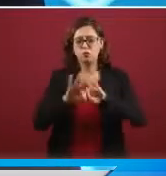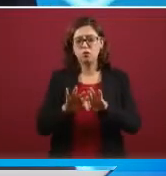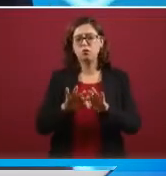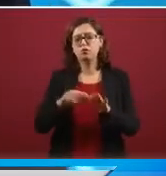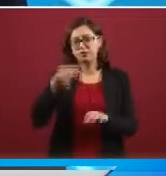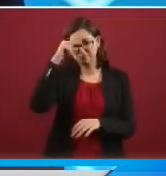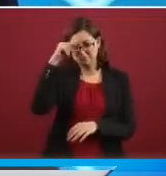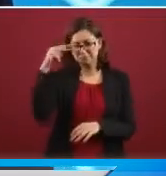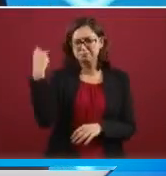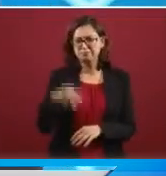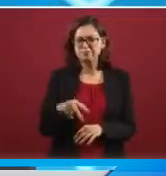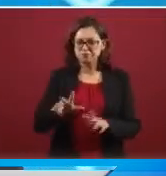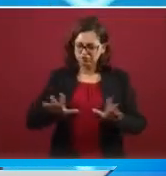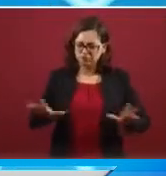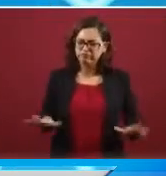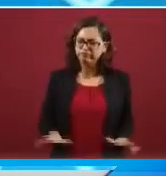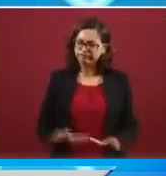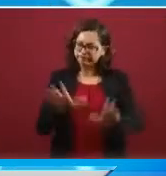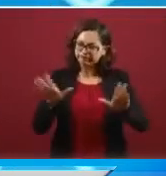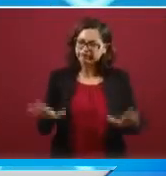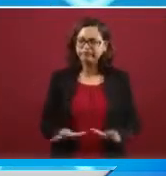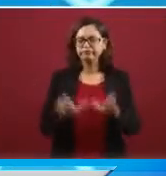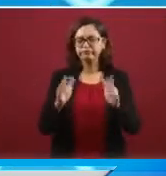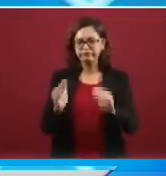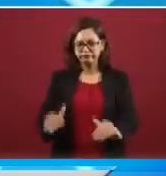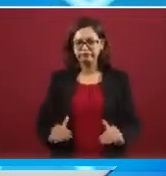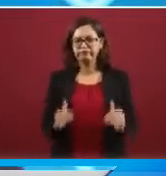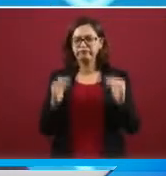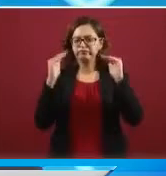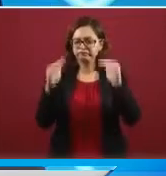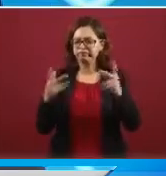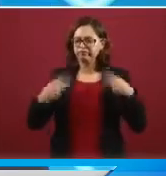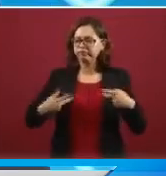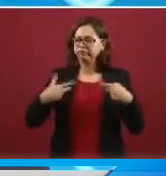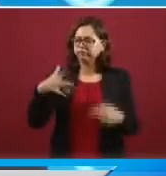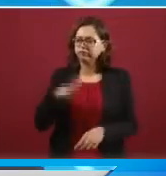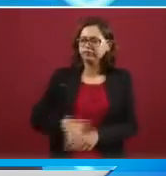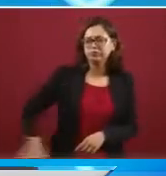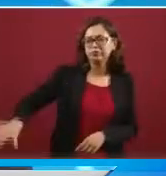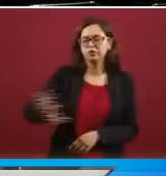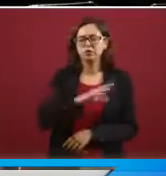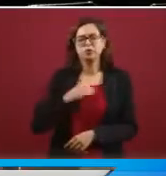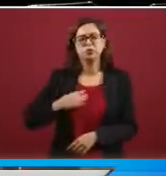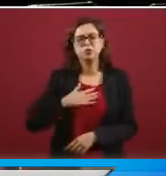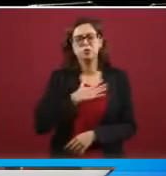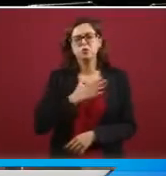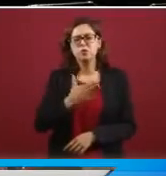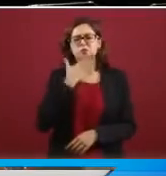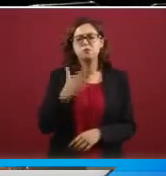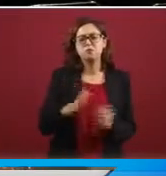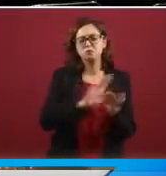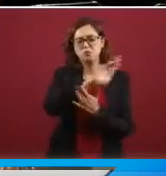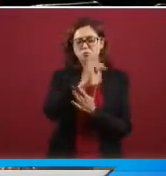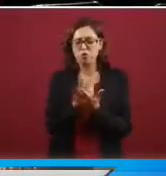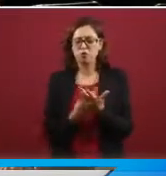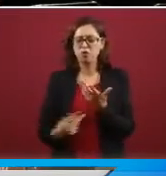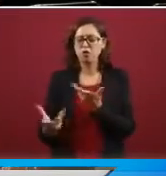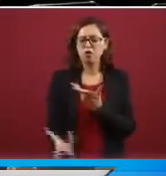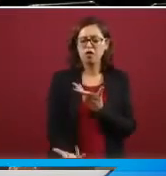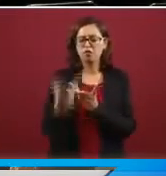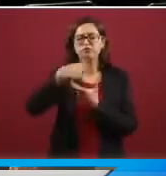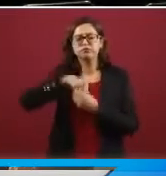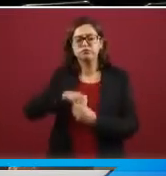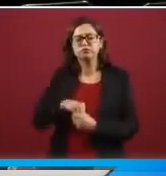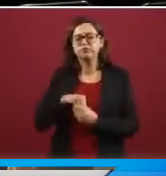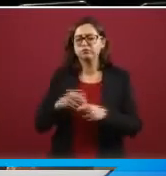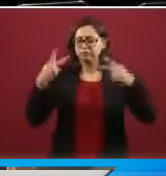de México. María Luisa Álvarez informa que México asume la presidencia de la Conferencia Regional de la CEPAL. La secretaria del Bienestar estará 2